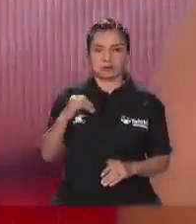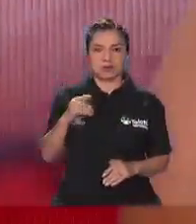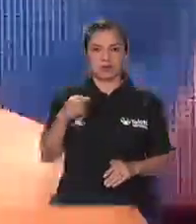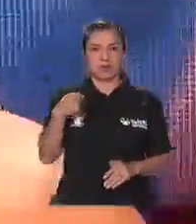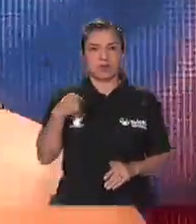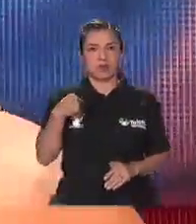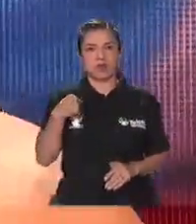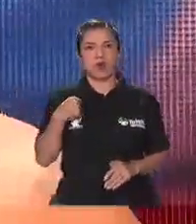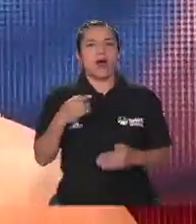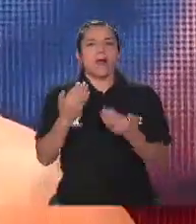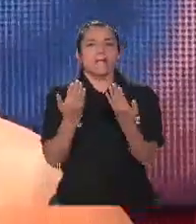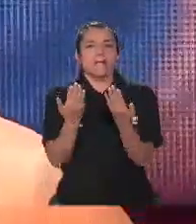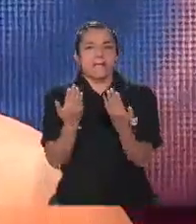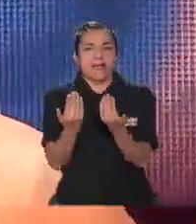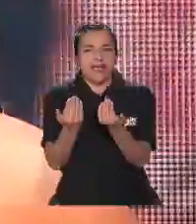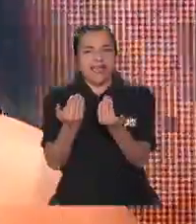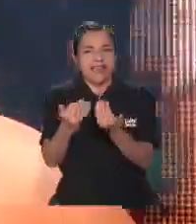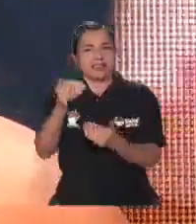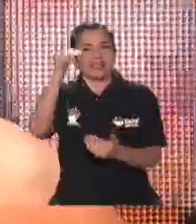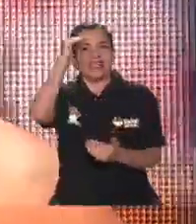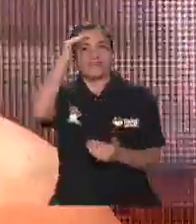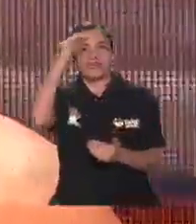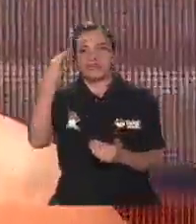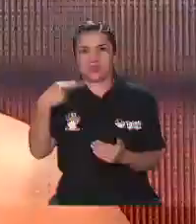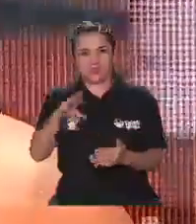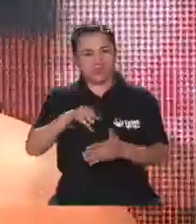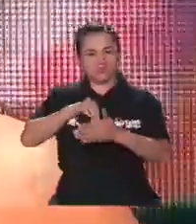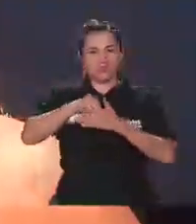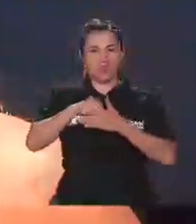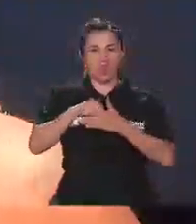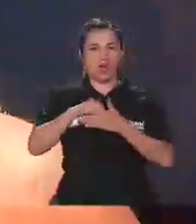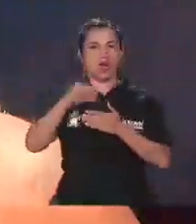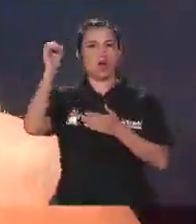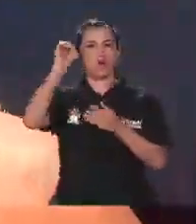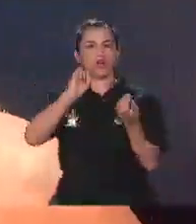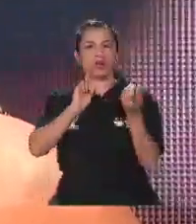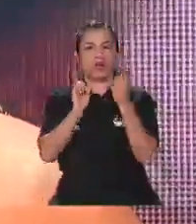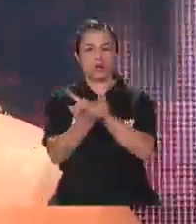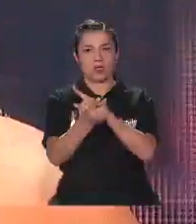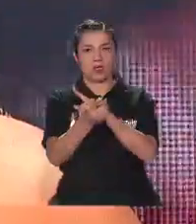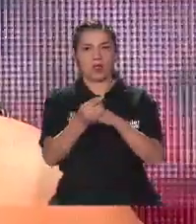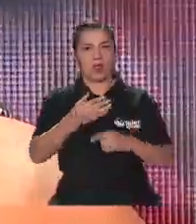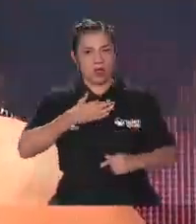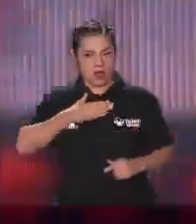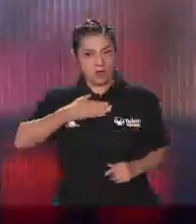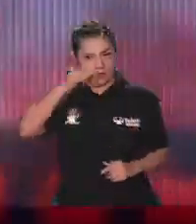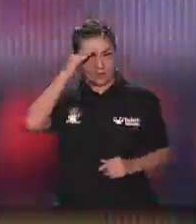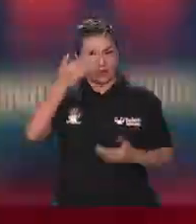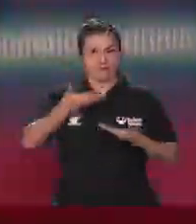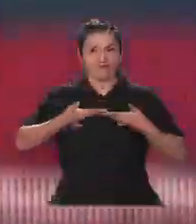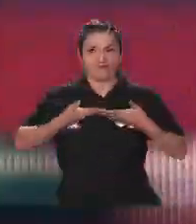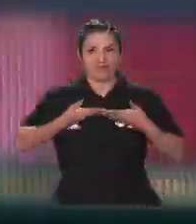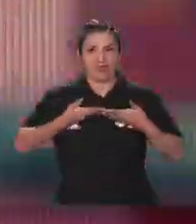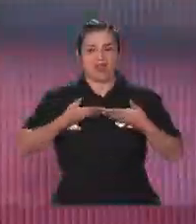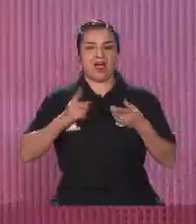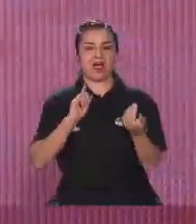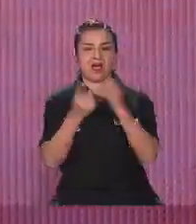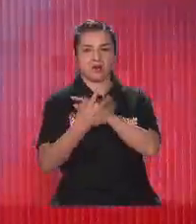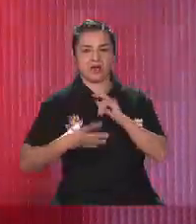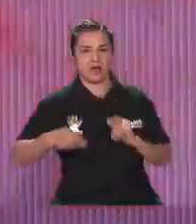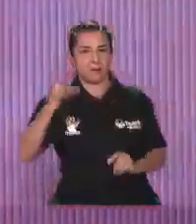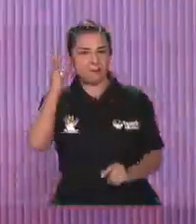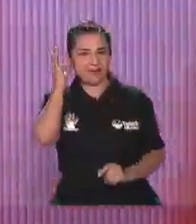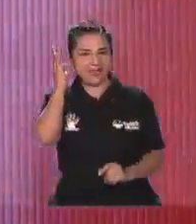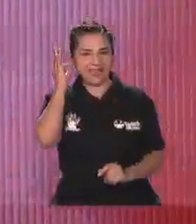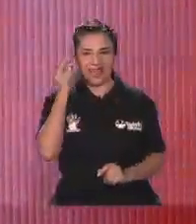para cambiar su opinión. A mí me tocó y yo soy feliz. No cambiaría a mi hija. ¿Viste qué lindo dijo de